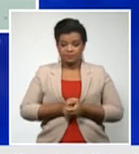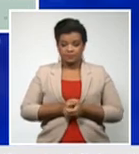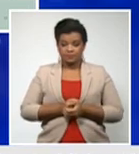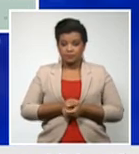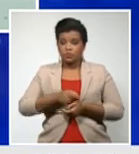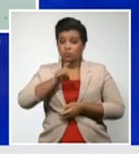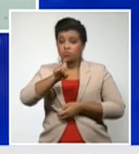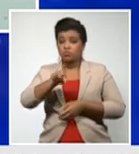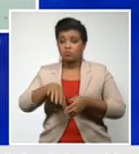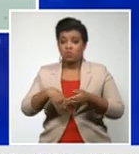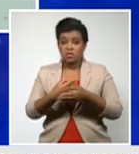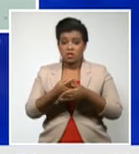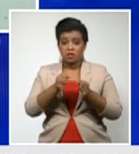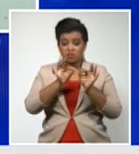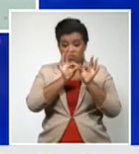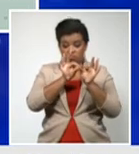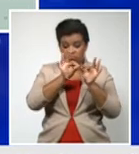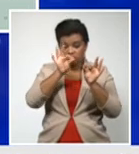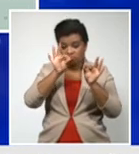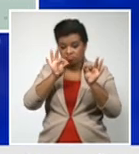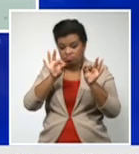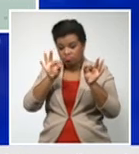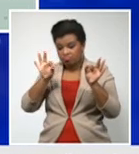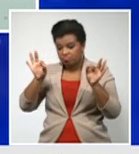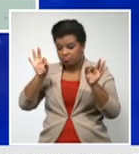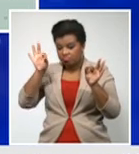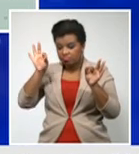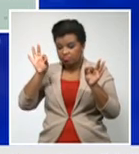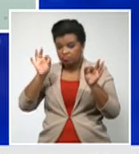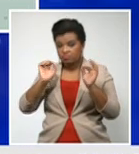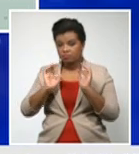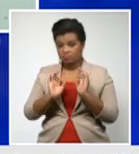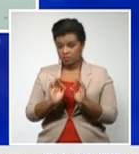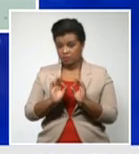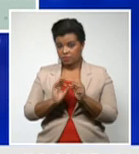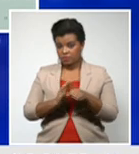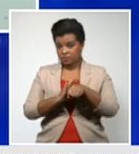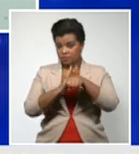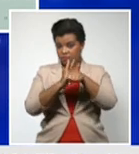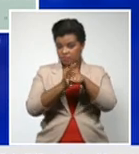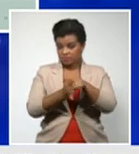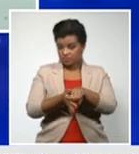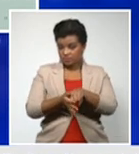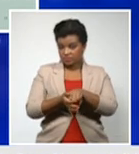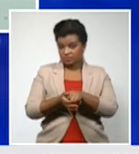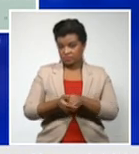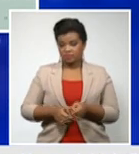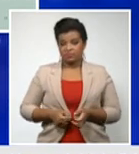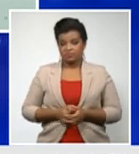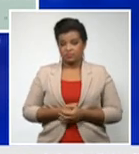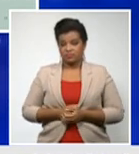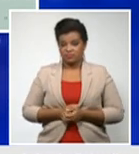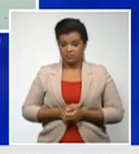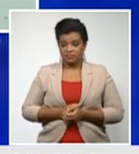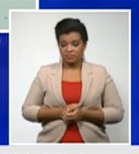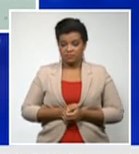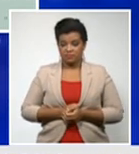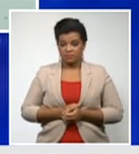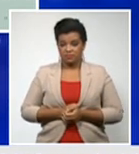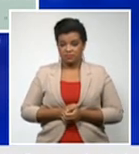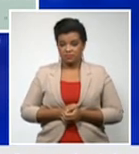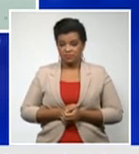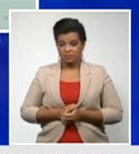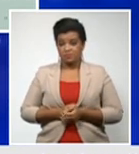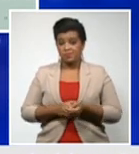días un incremento, no elevado como en otros lugares, pero de todas formas es una